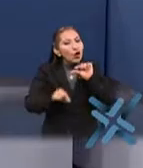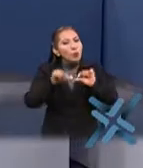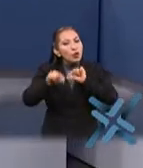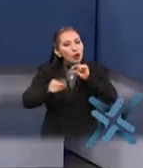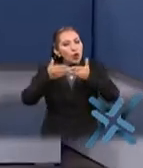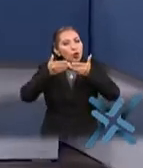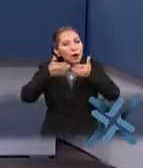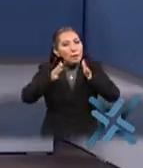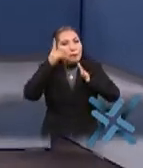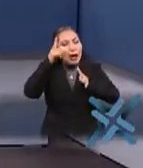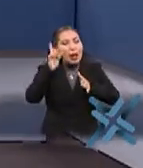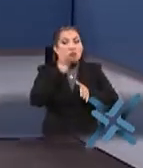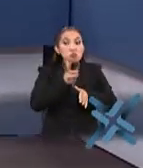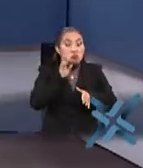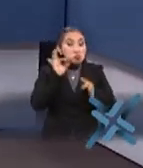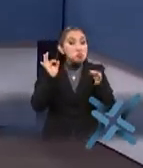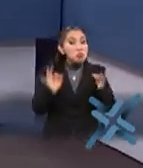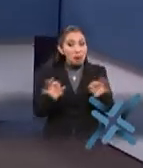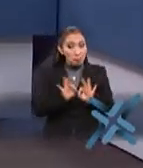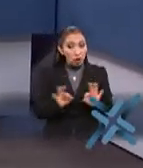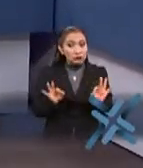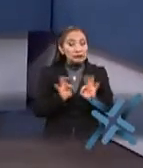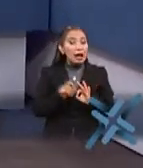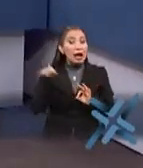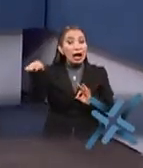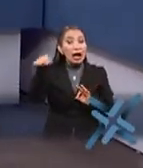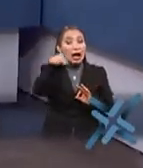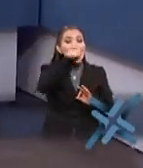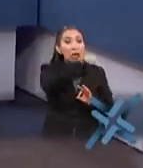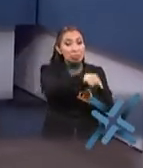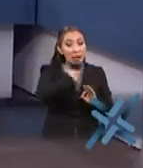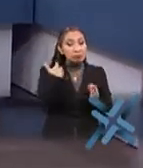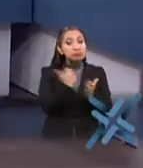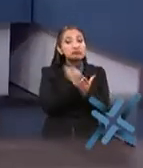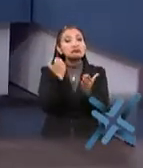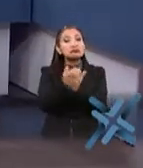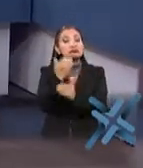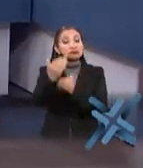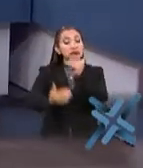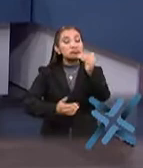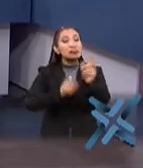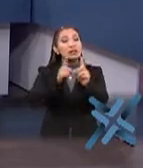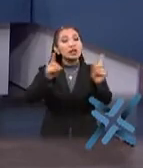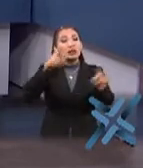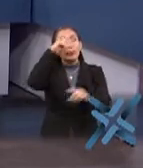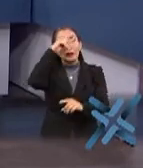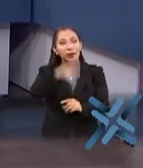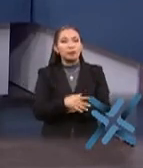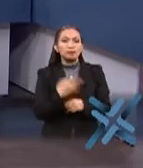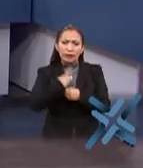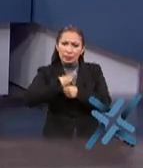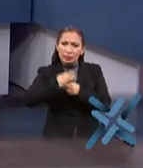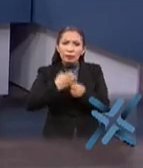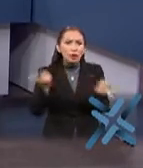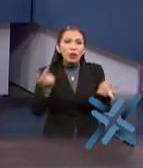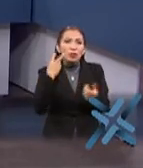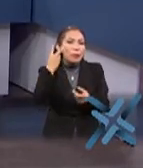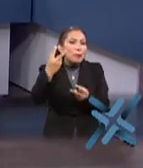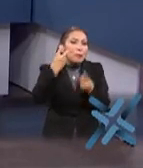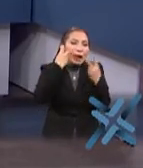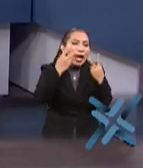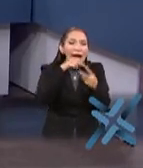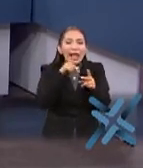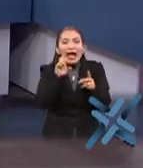para corroborar la importancia de estos logros en el desarrollo de nuestro país. Pues invítanos, Dalia, cuándo te pueden ver,